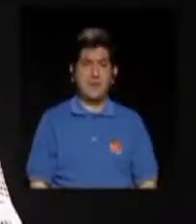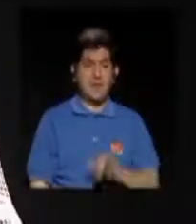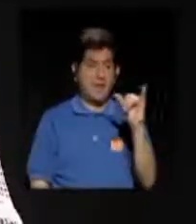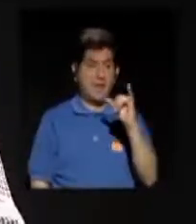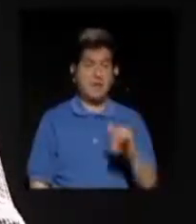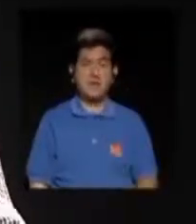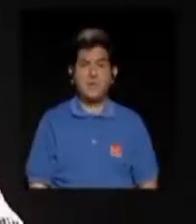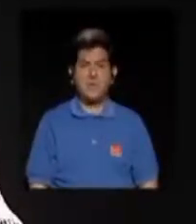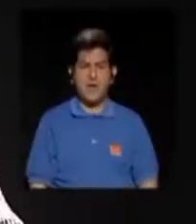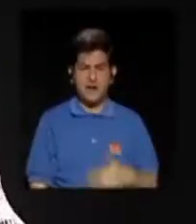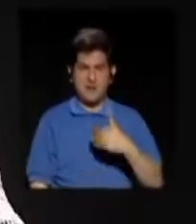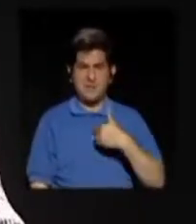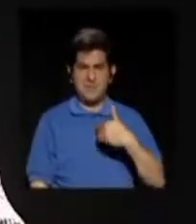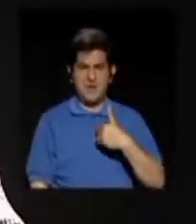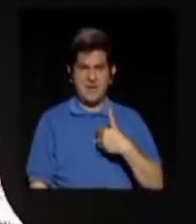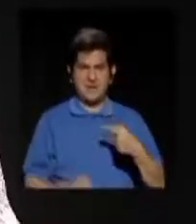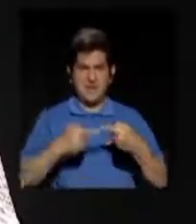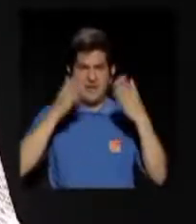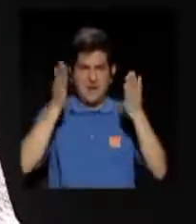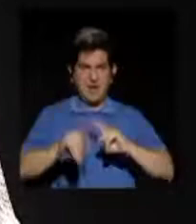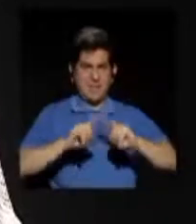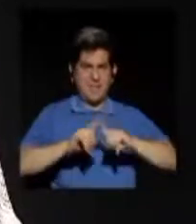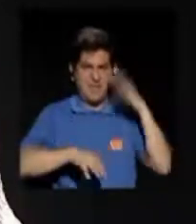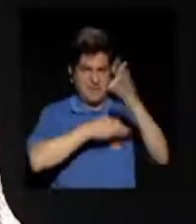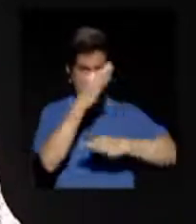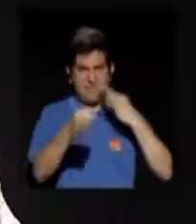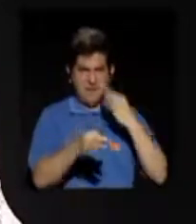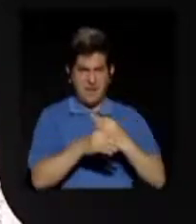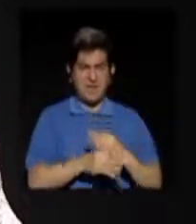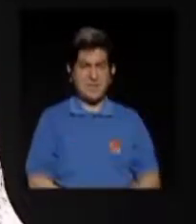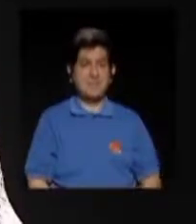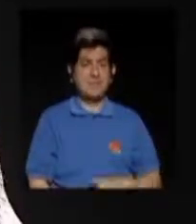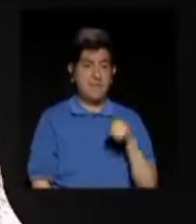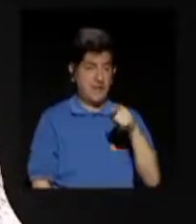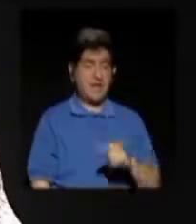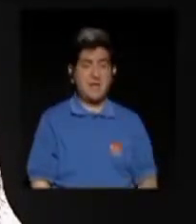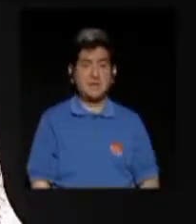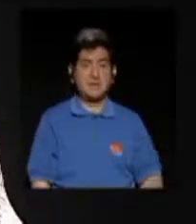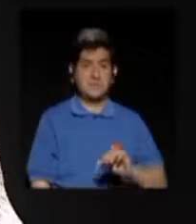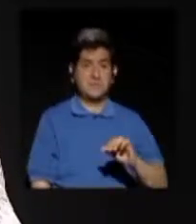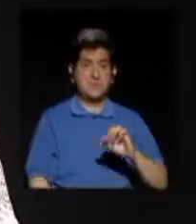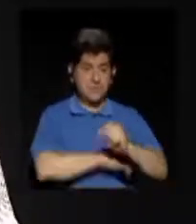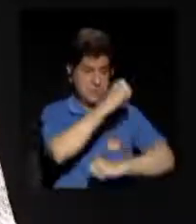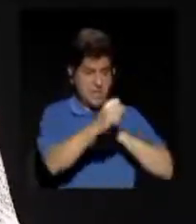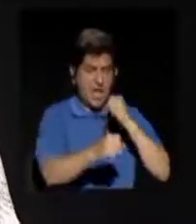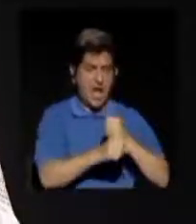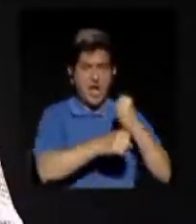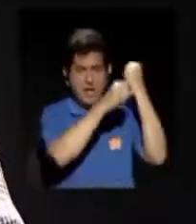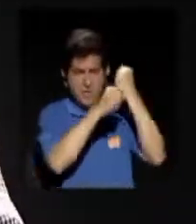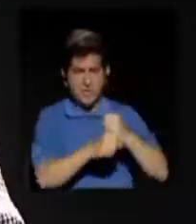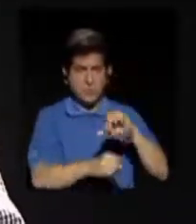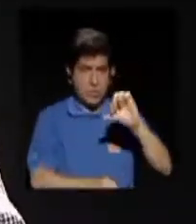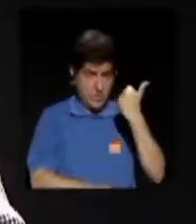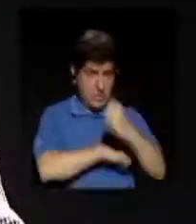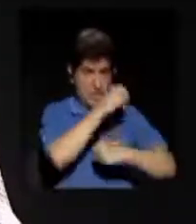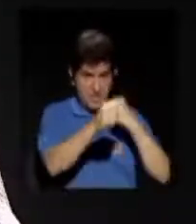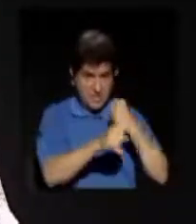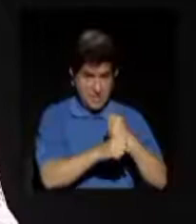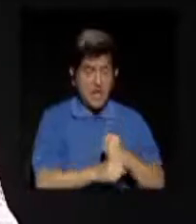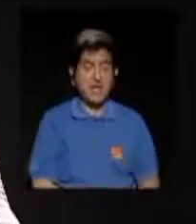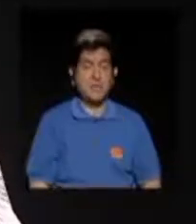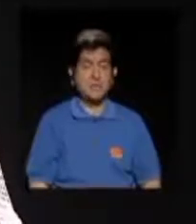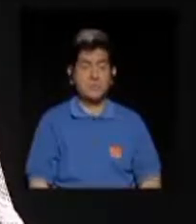también recelos de diferentes tipos, ¿verdad? Esa década fundadora es una década sumamente tensa en términos